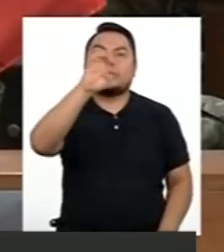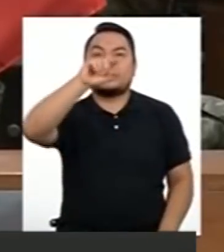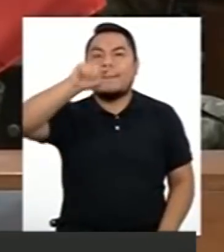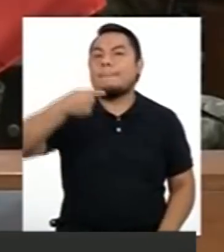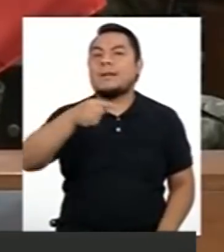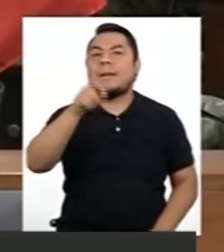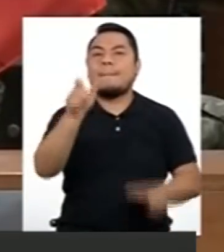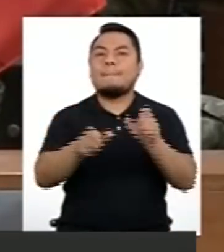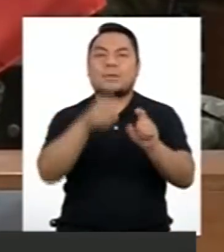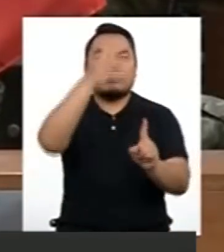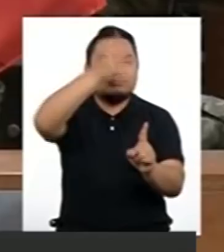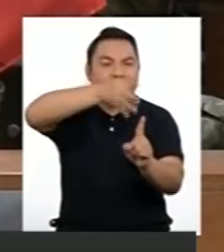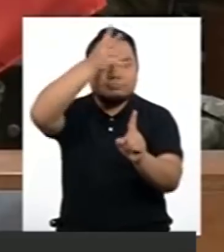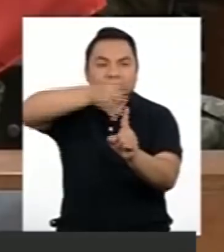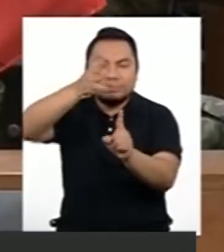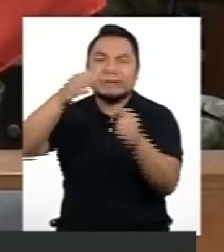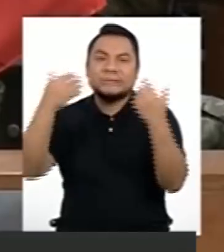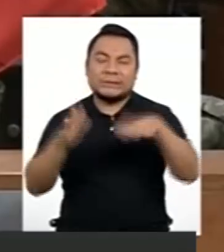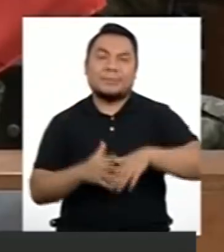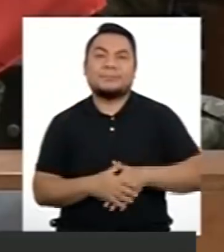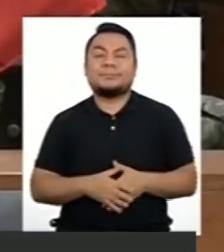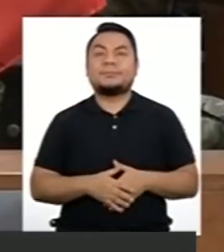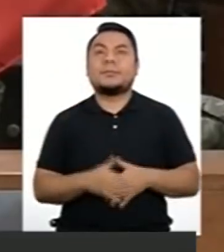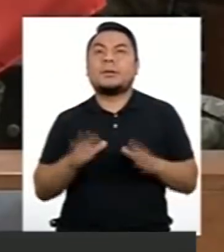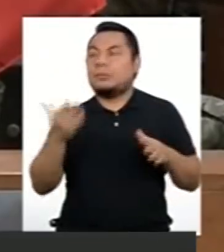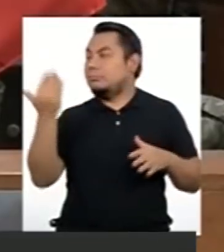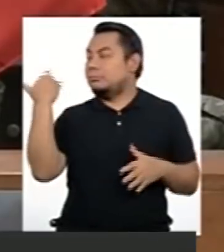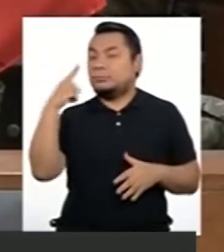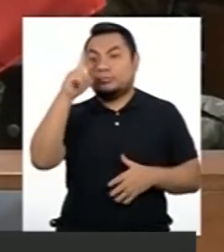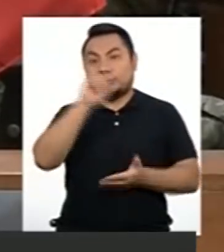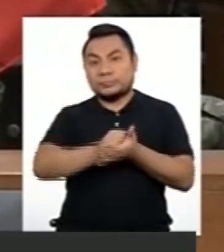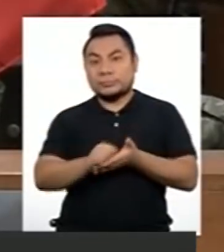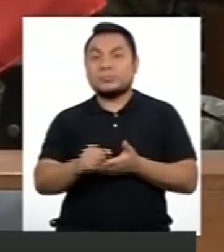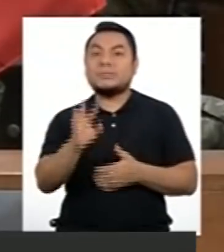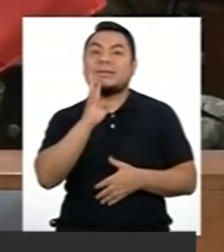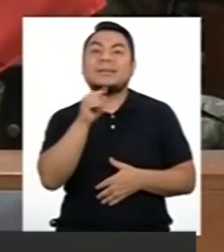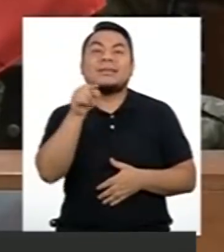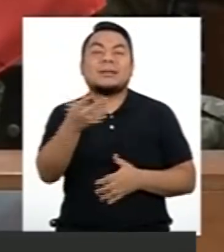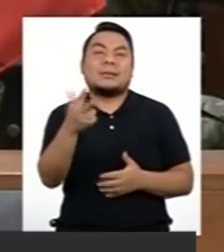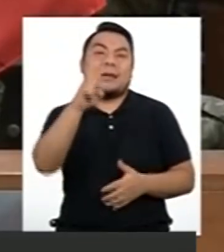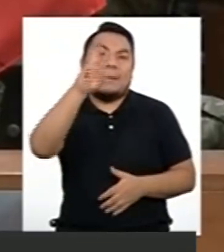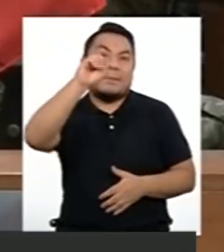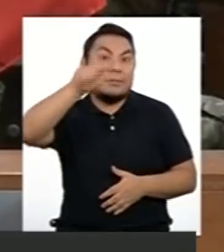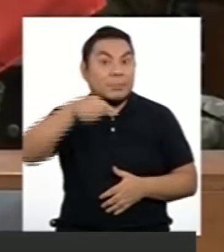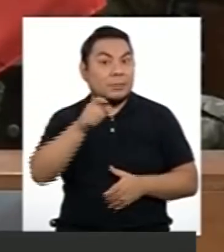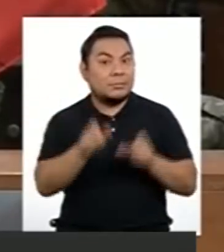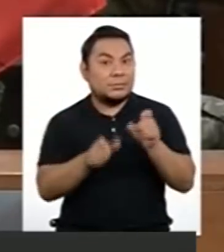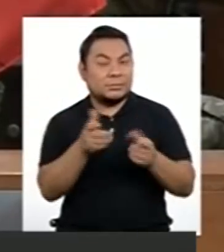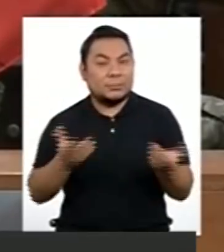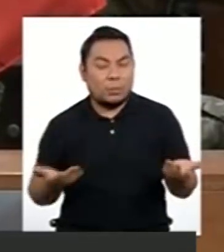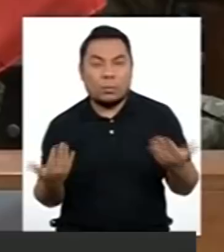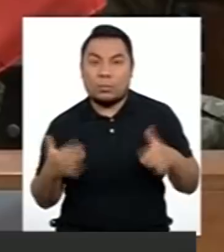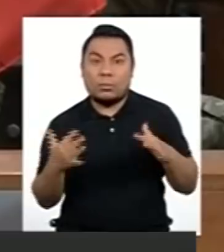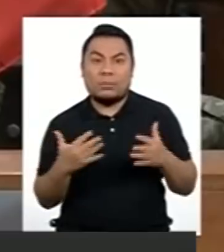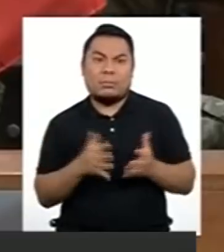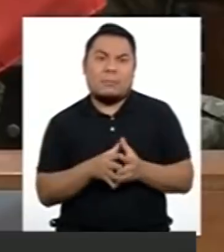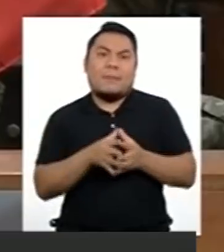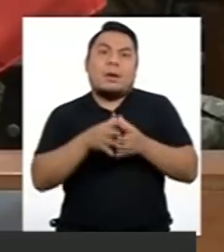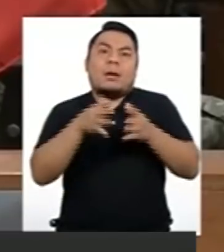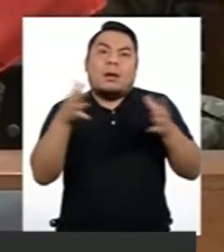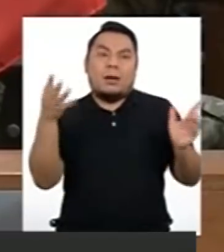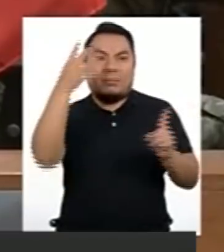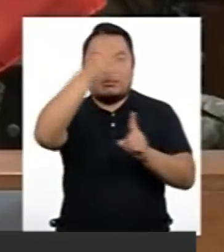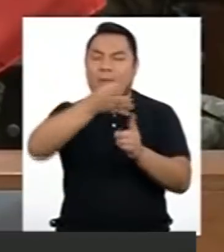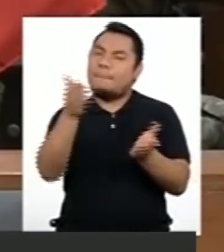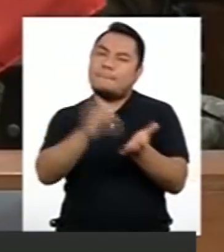400.000 personas muestreadas, ¿no? Hace poco más de un mes hablábamos de 20.000 personas muestreadas, imagínense,